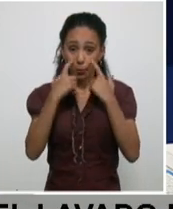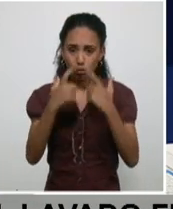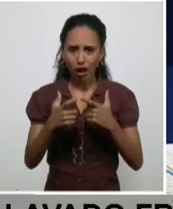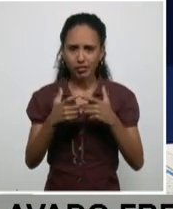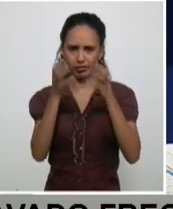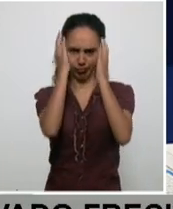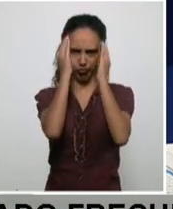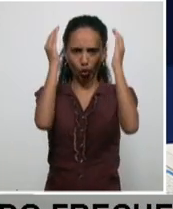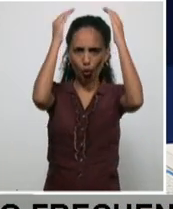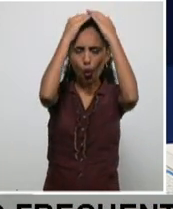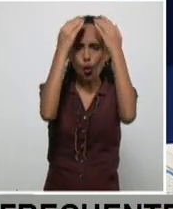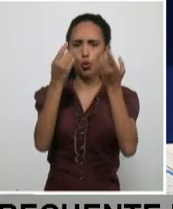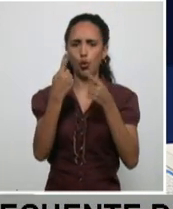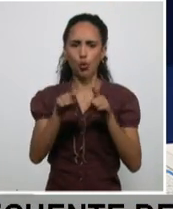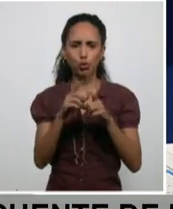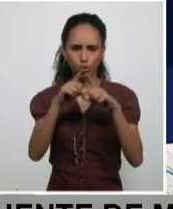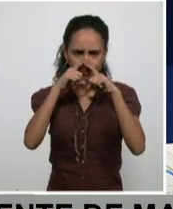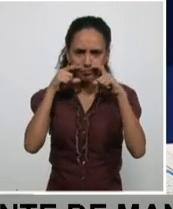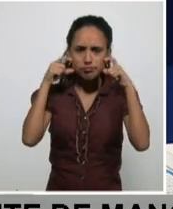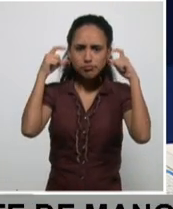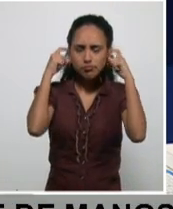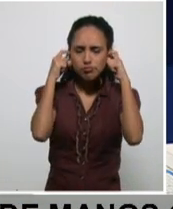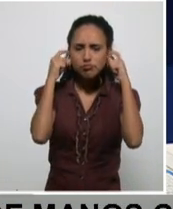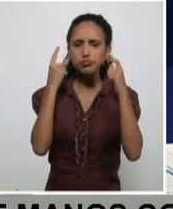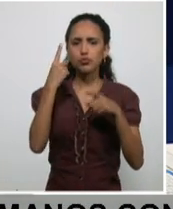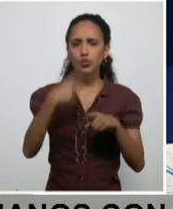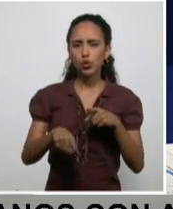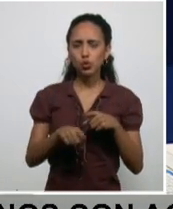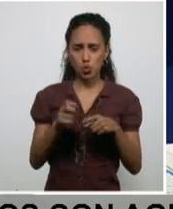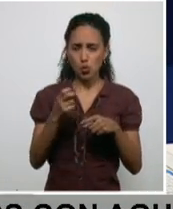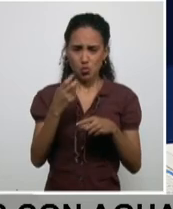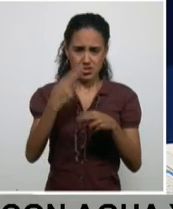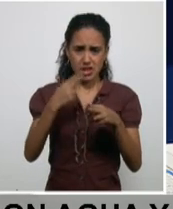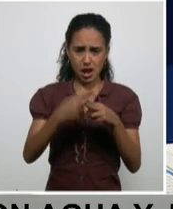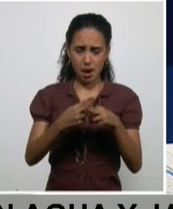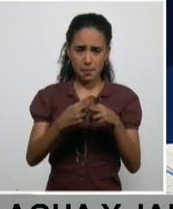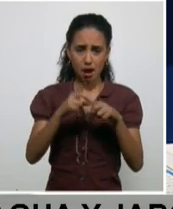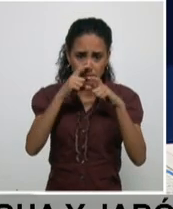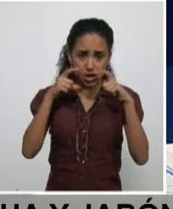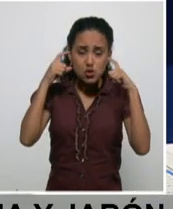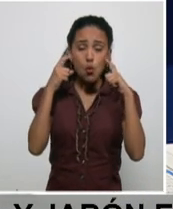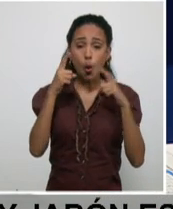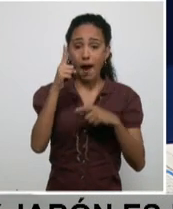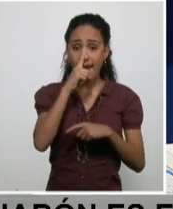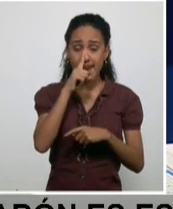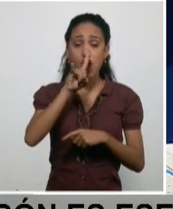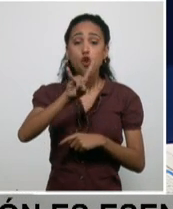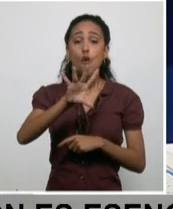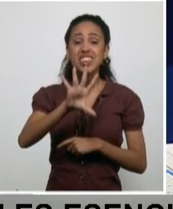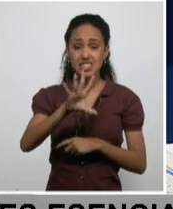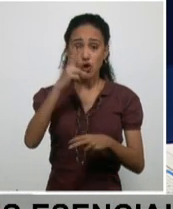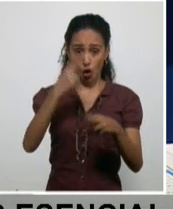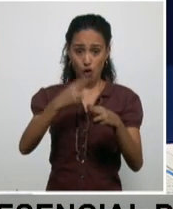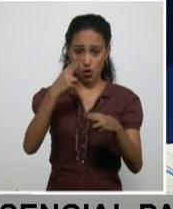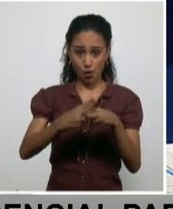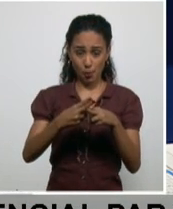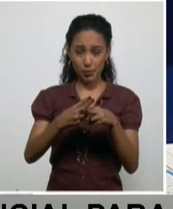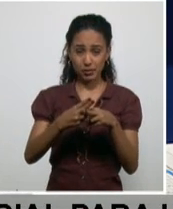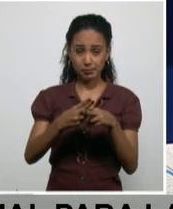los nasobucos. Hay un nasobuco que se llama nasobuco N95, que es el que se utiliza en las